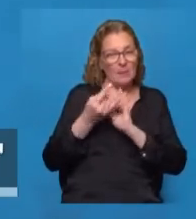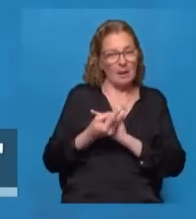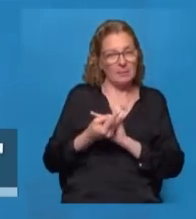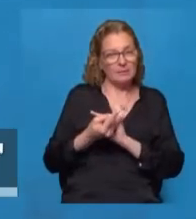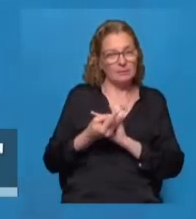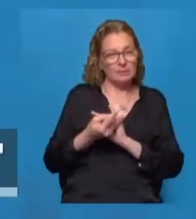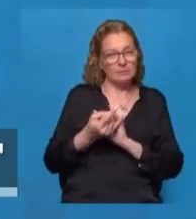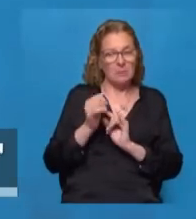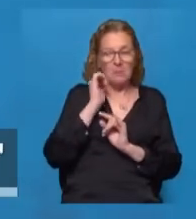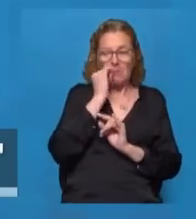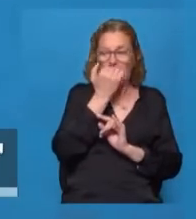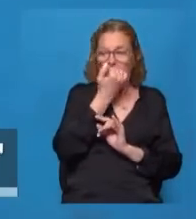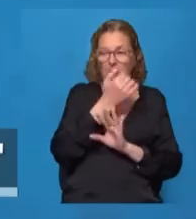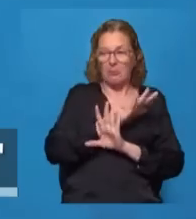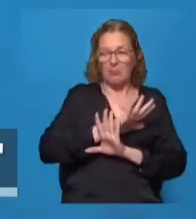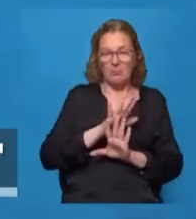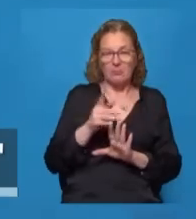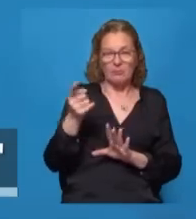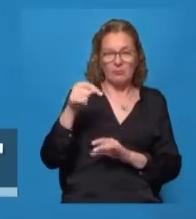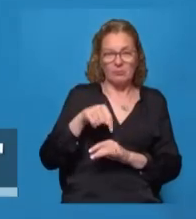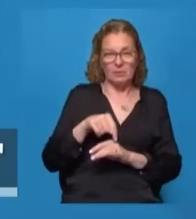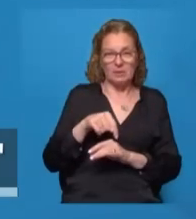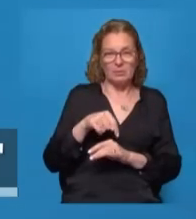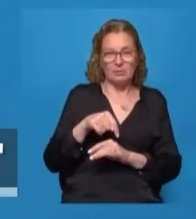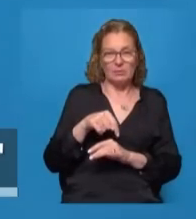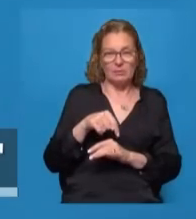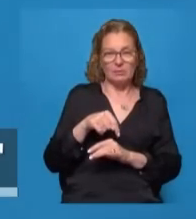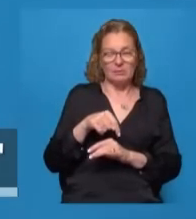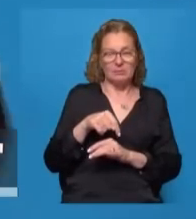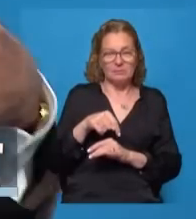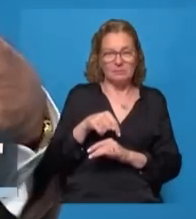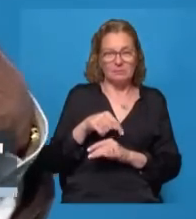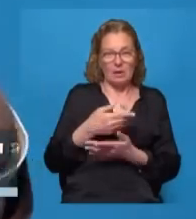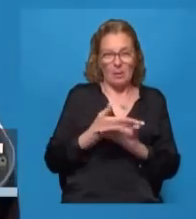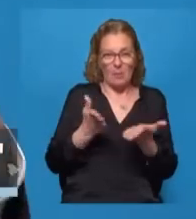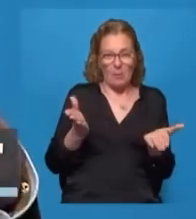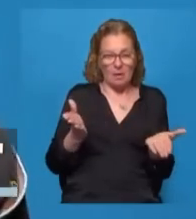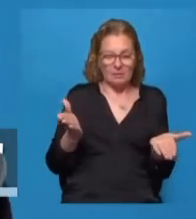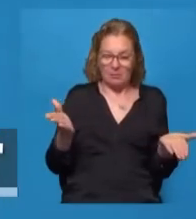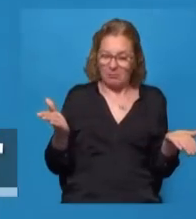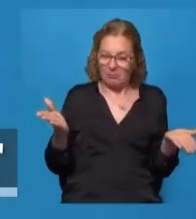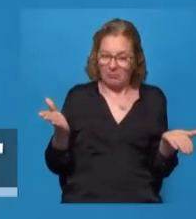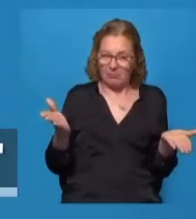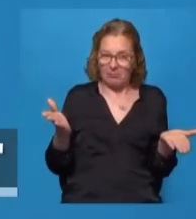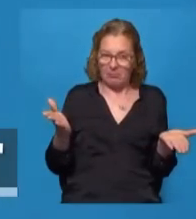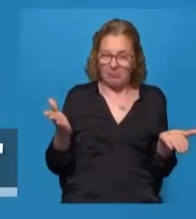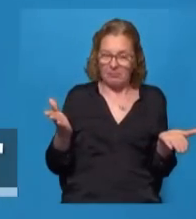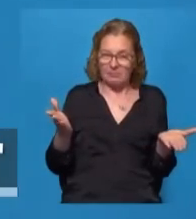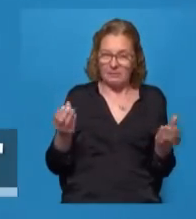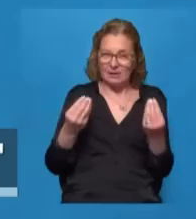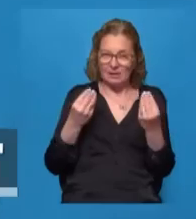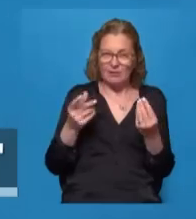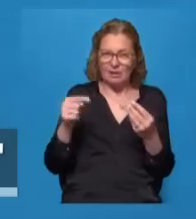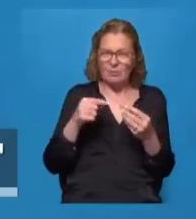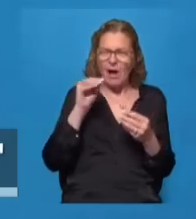está omiso en eso es decir venimos para muestra basta un botón qué venimos